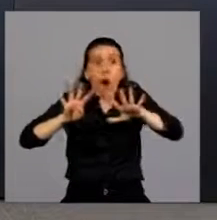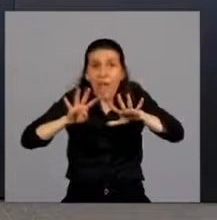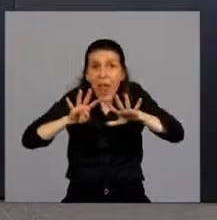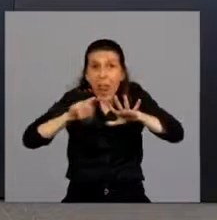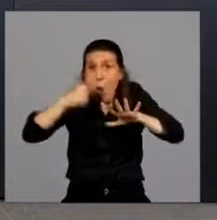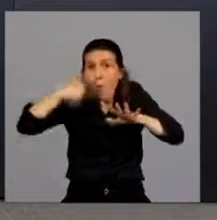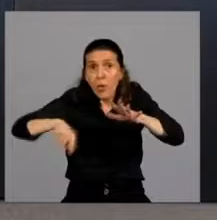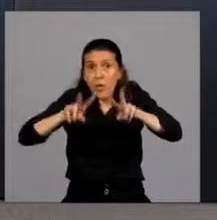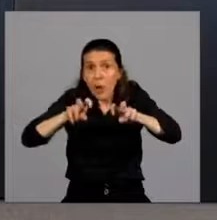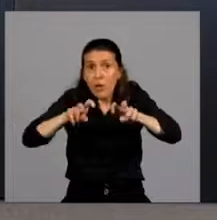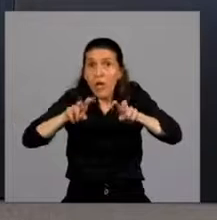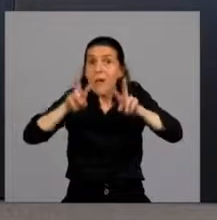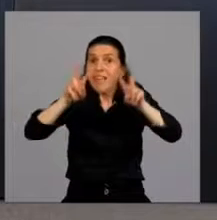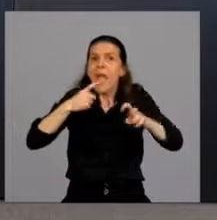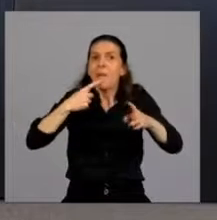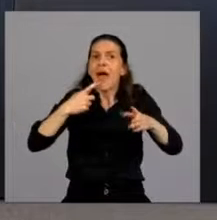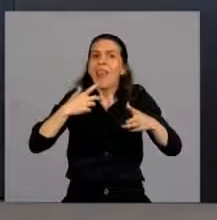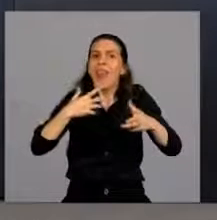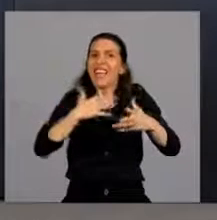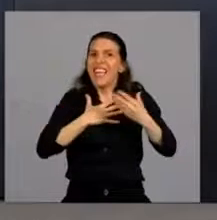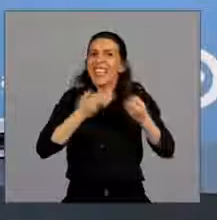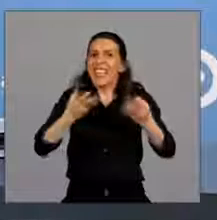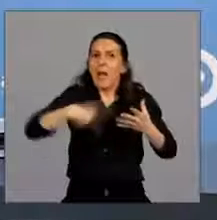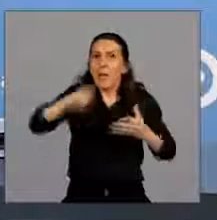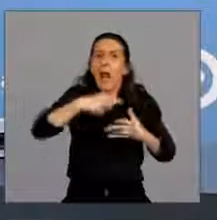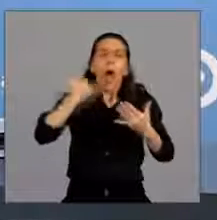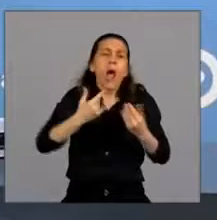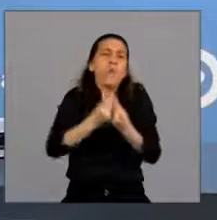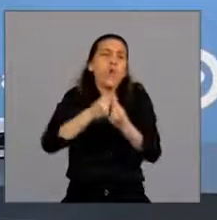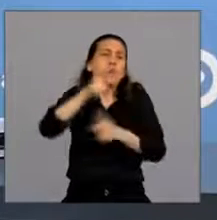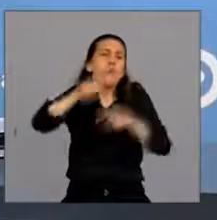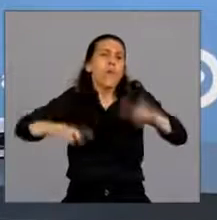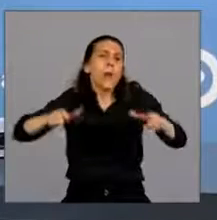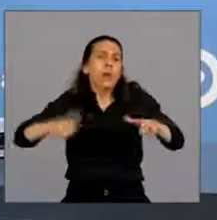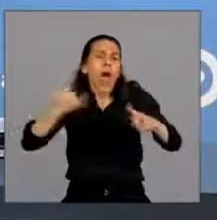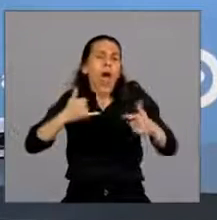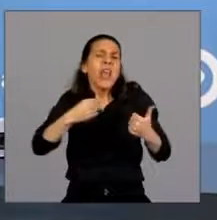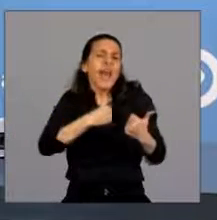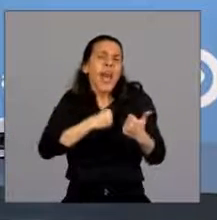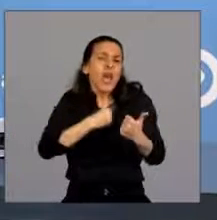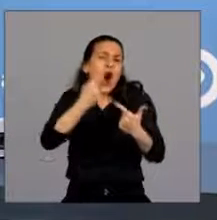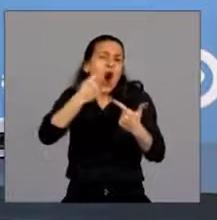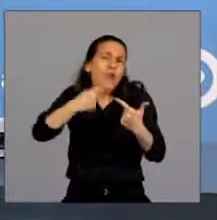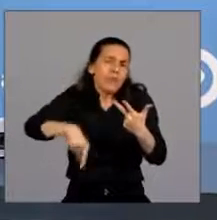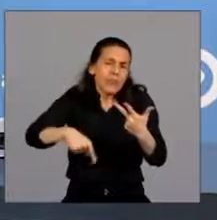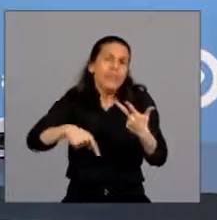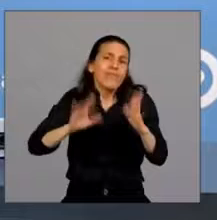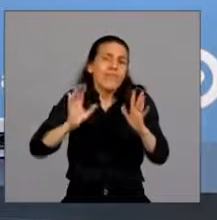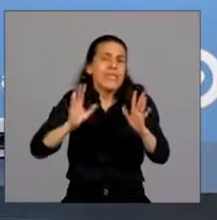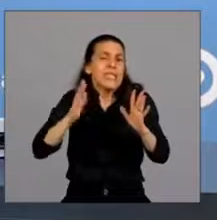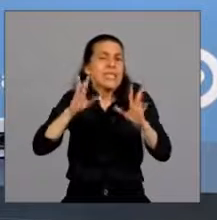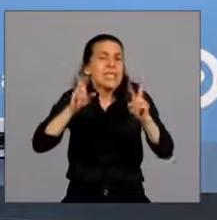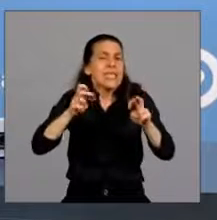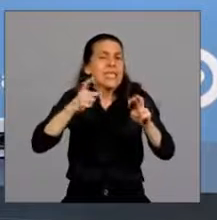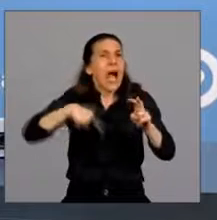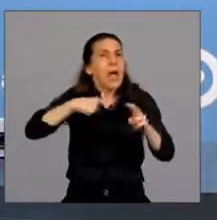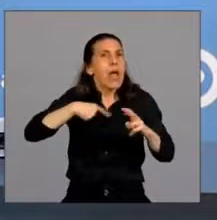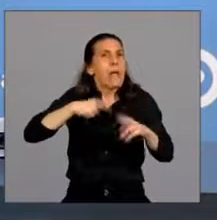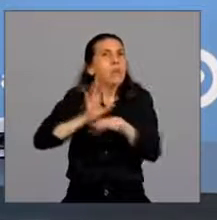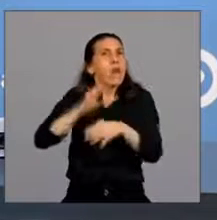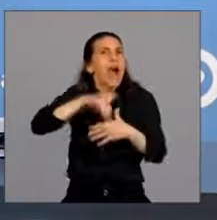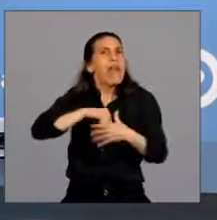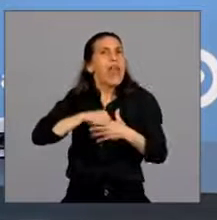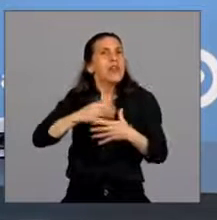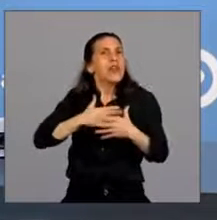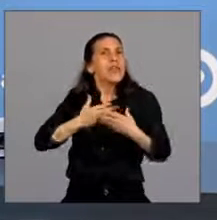también en esto del bienestar integral, hay muchos vecinos de la ciudad que profesan algún culto. Y todos sabemos que contar con el apoyo religioso y espiritual es